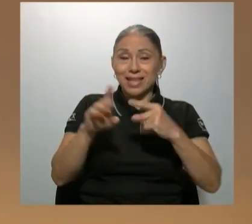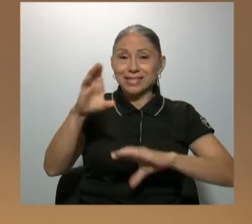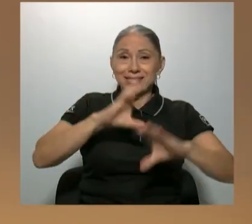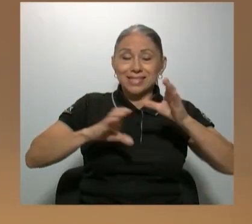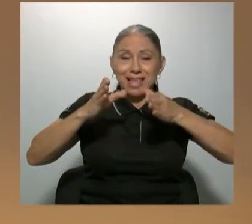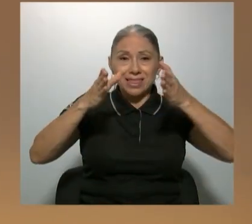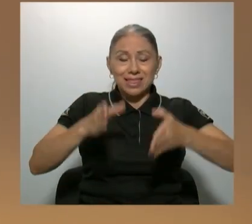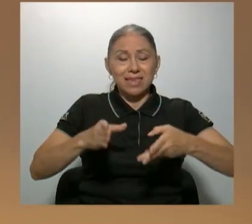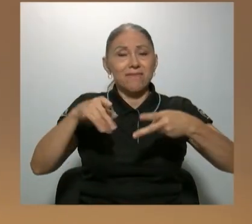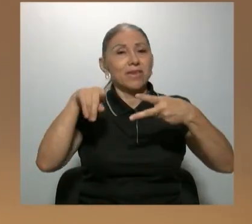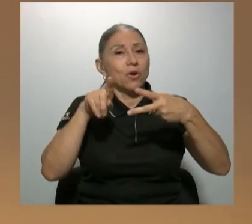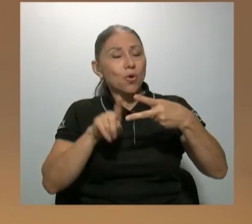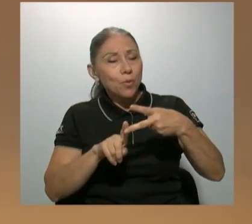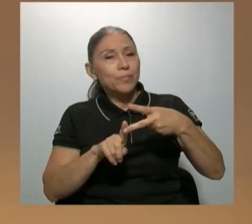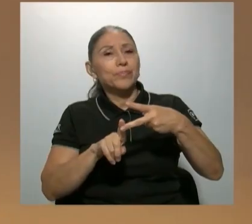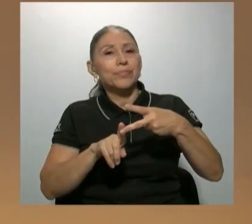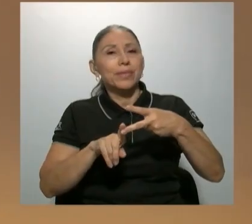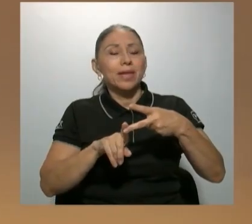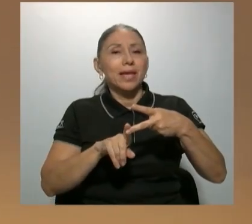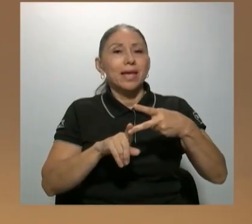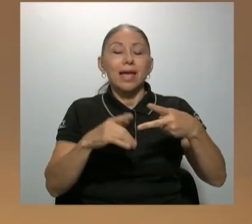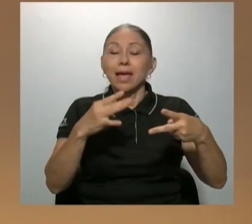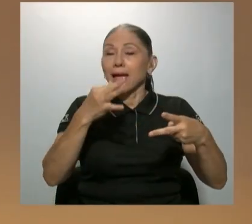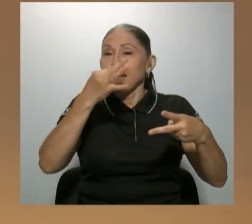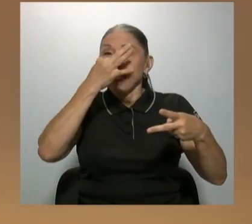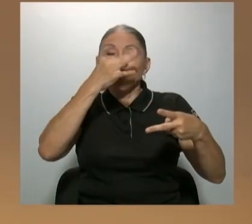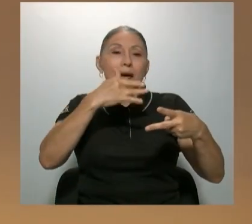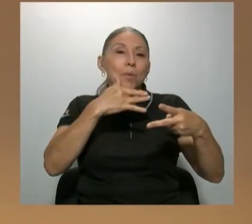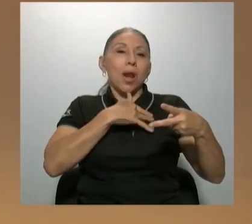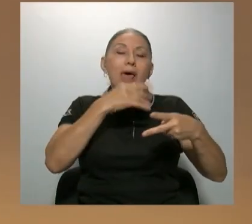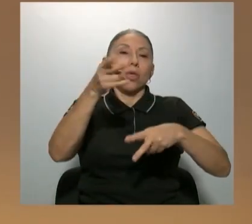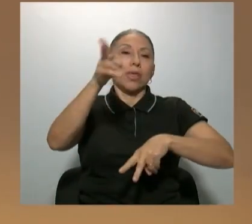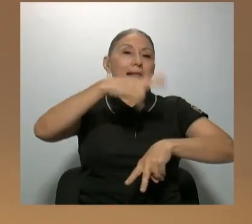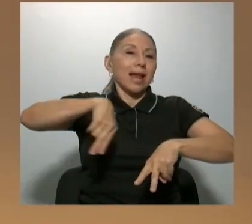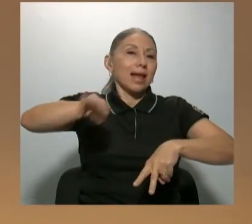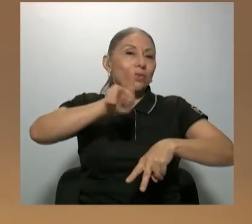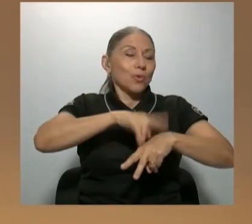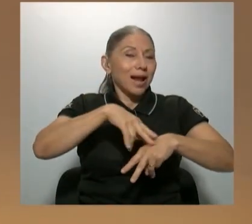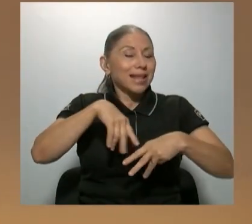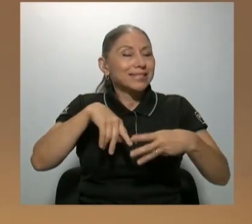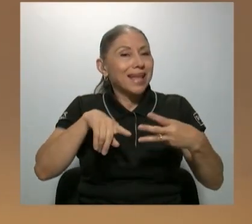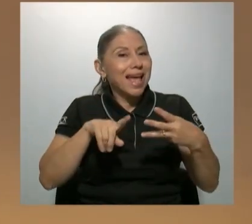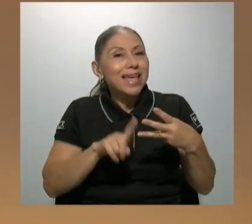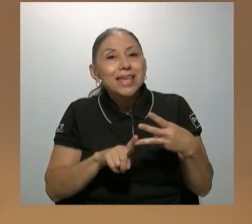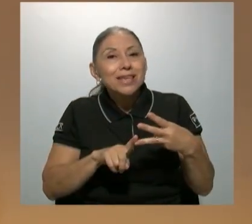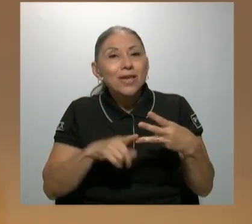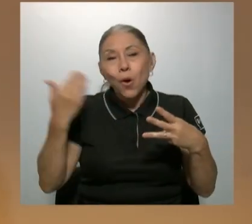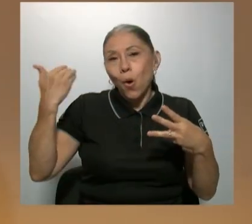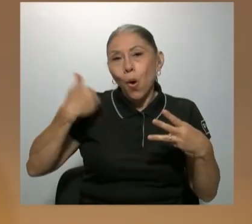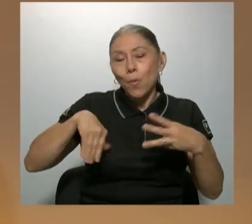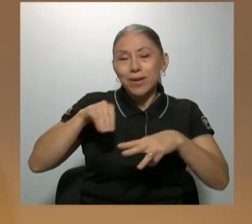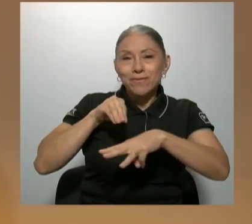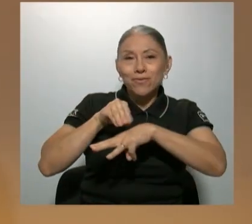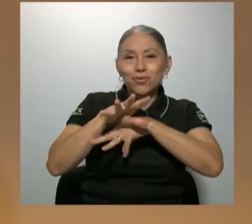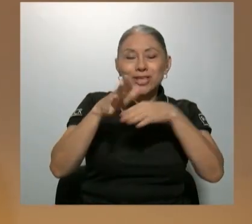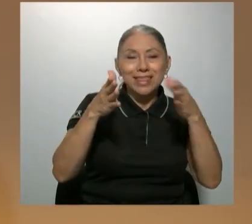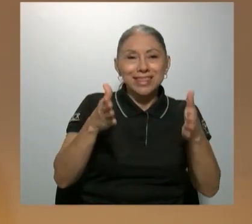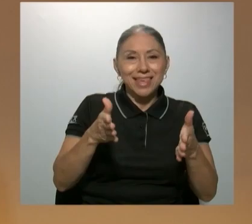científico, Rodrigo enamorado de la naturaleza y Rodrigo hombre influyente.